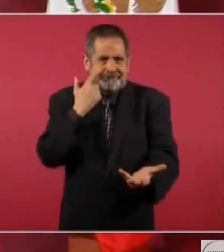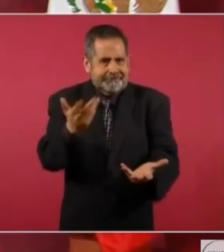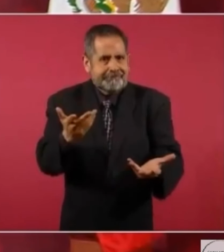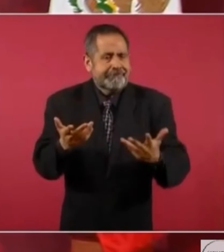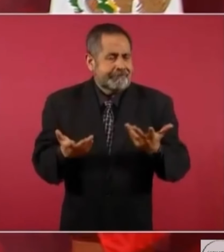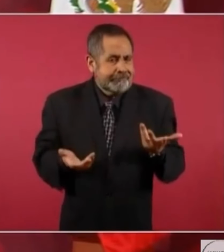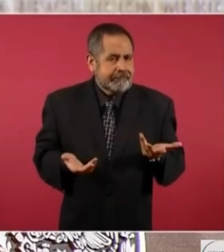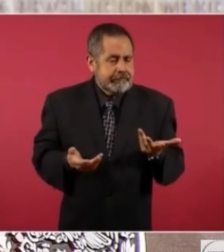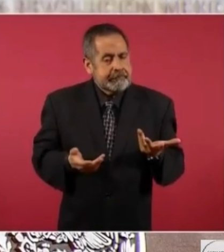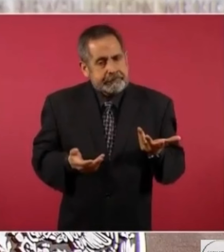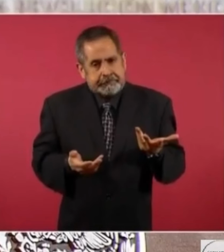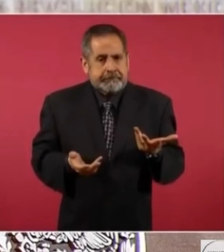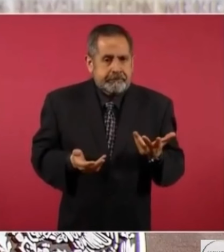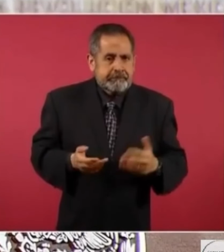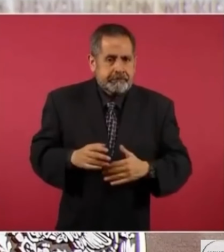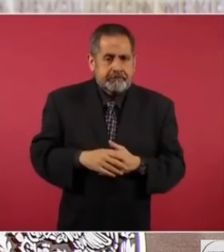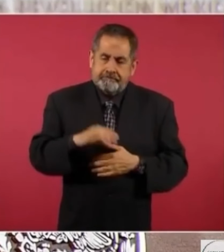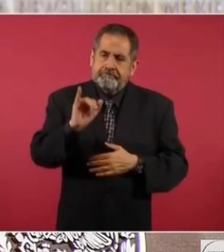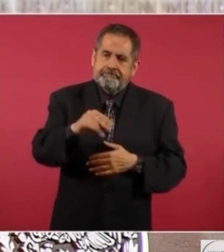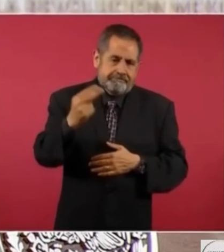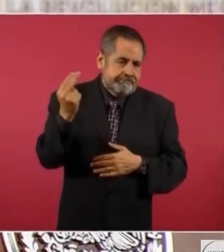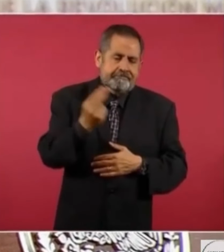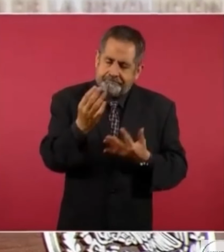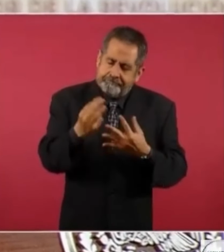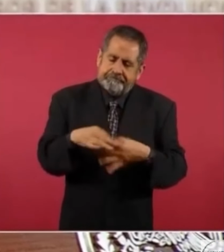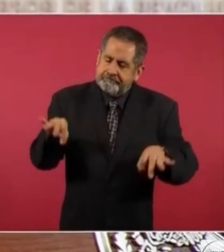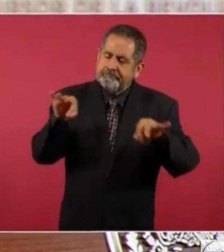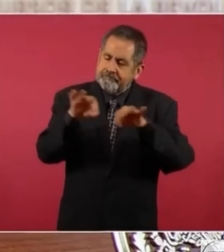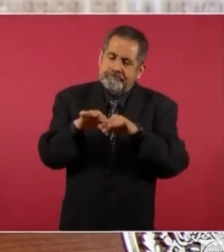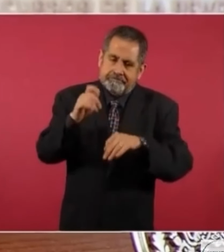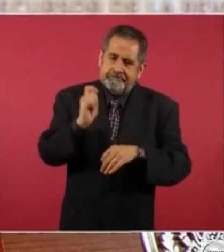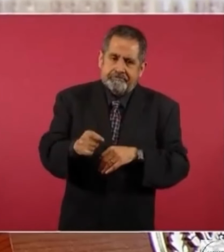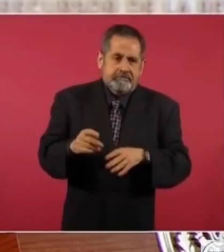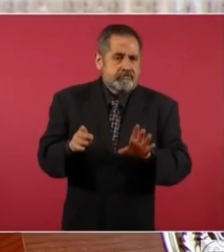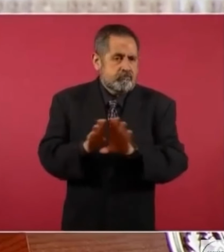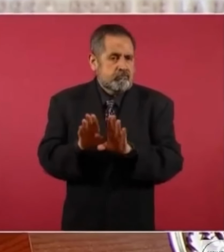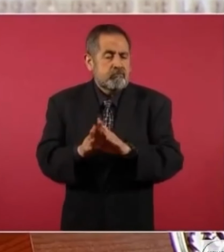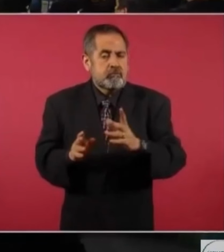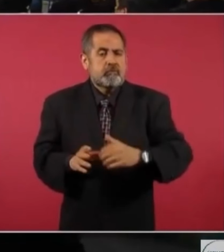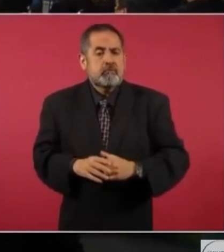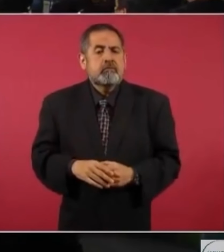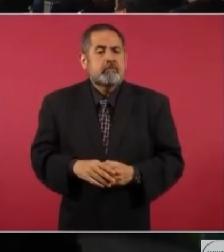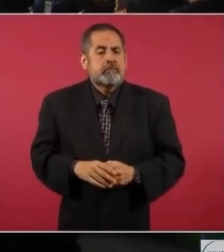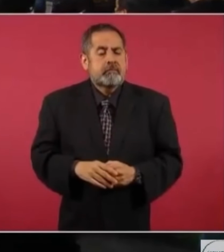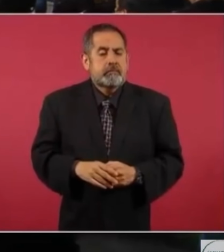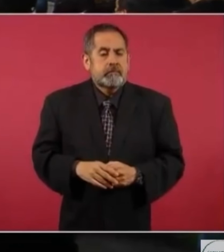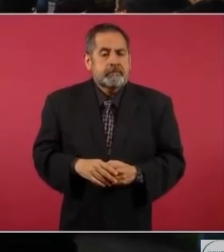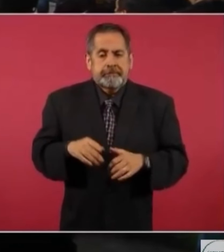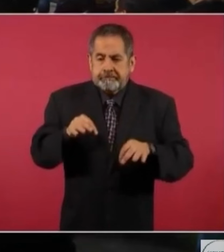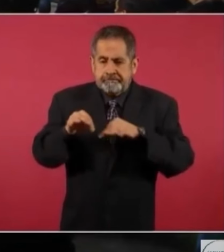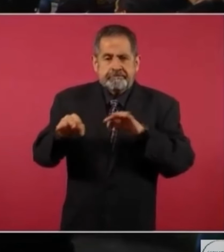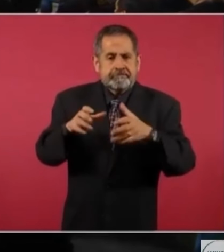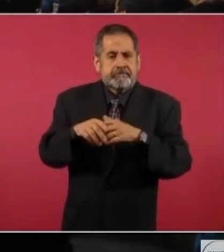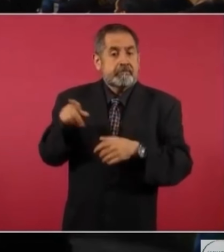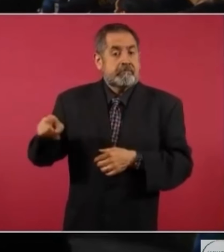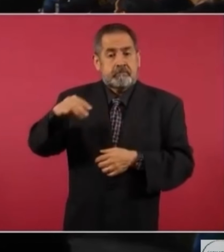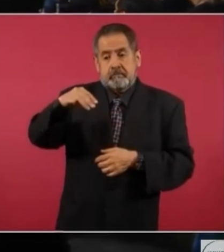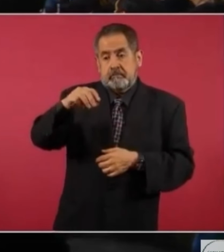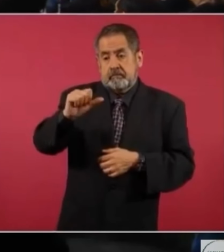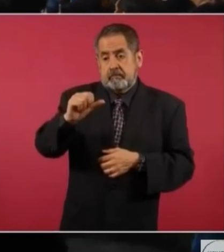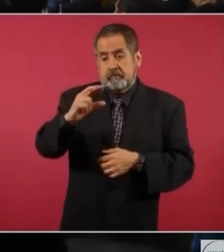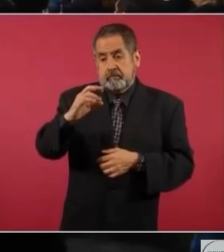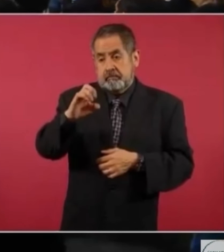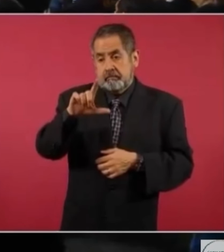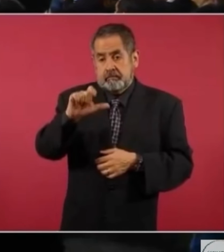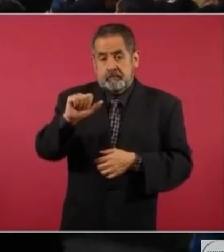sí Entonces sí es muy importante y el trabajo de Marcelo imagínense